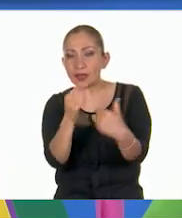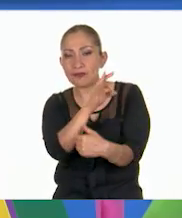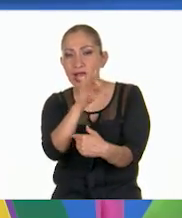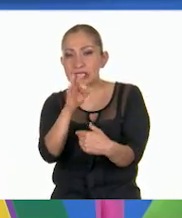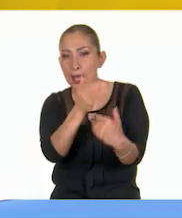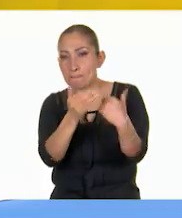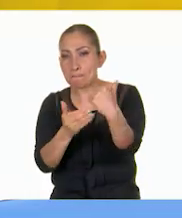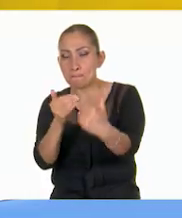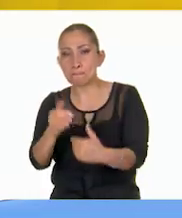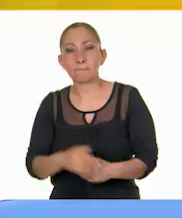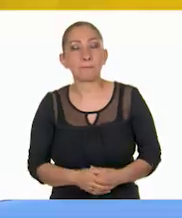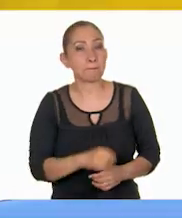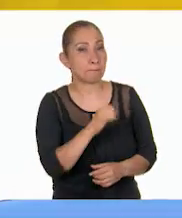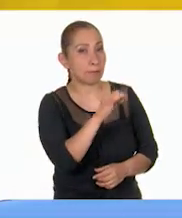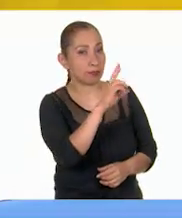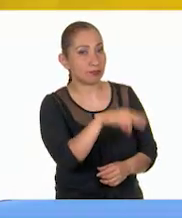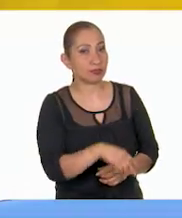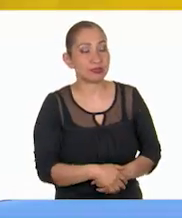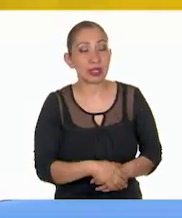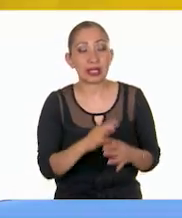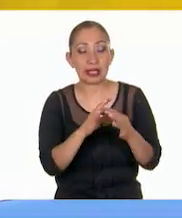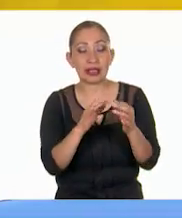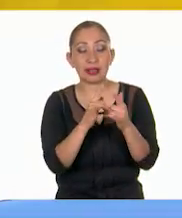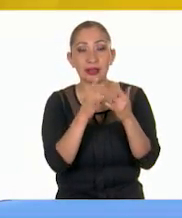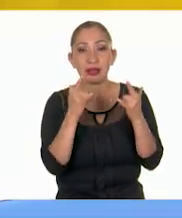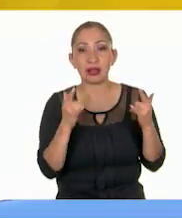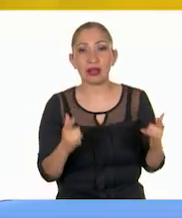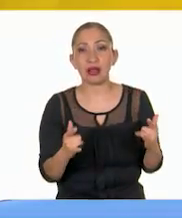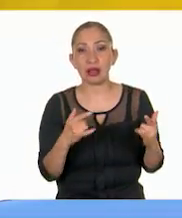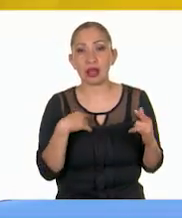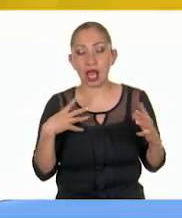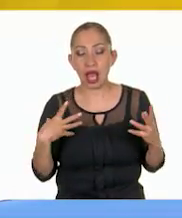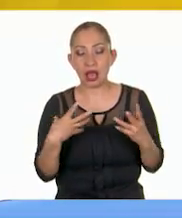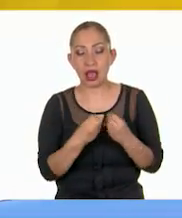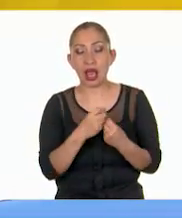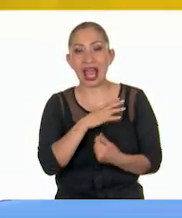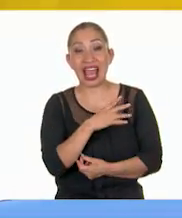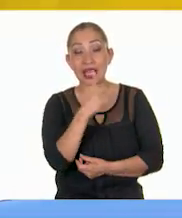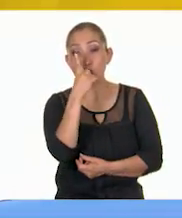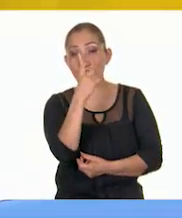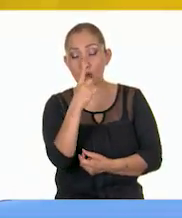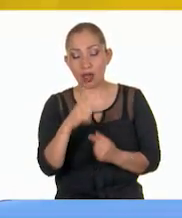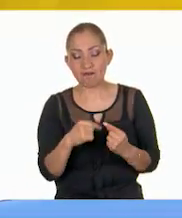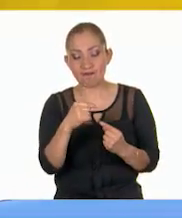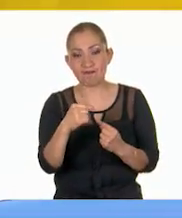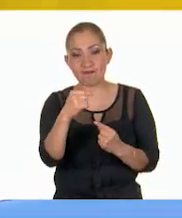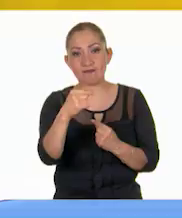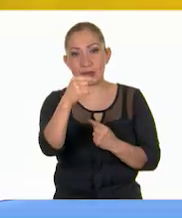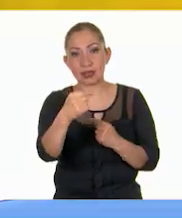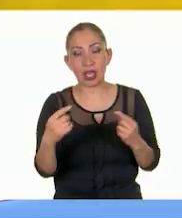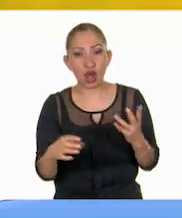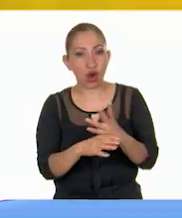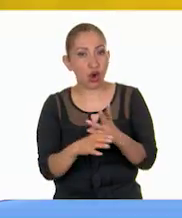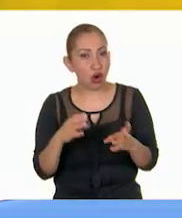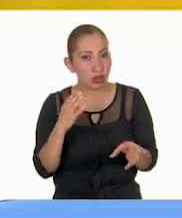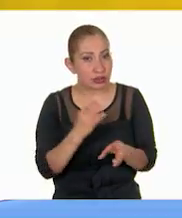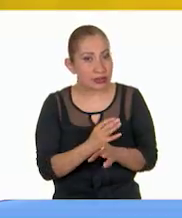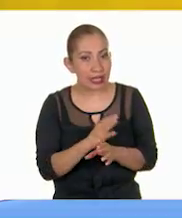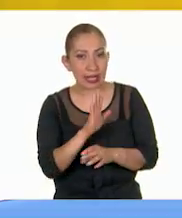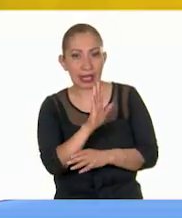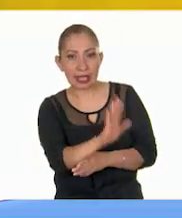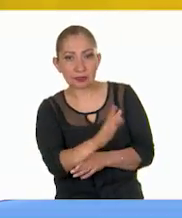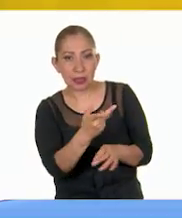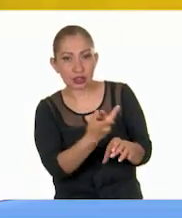cronológicamente. En efecto, el relato histórico está integrado por una sucesión de acontecimientos en los